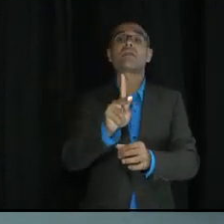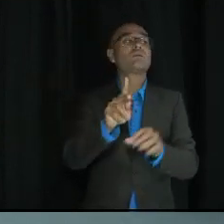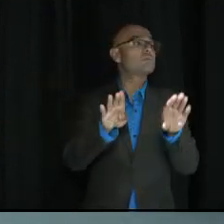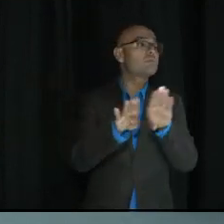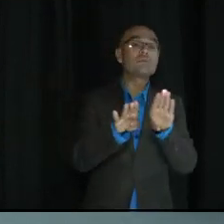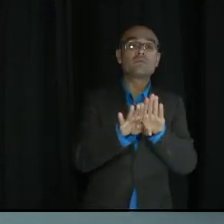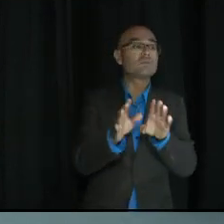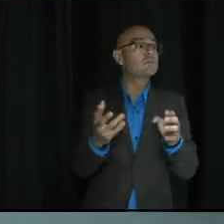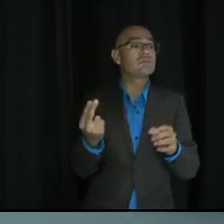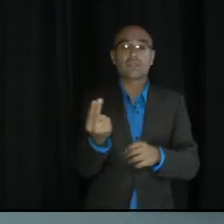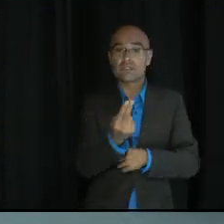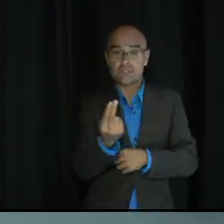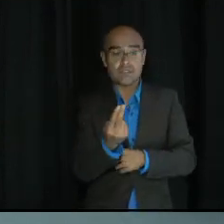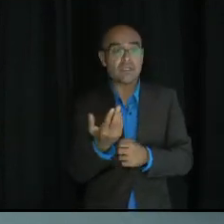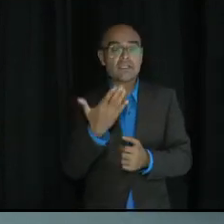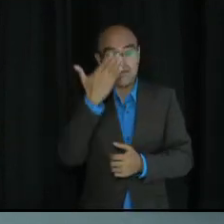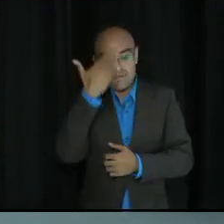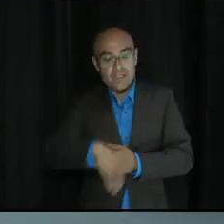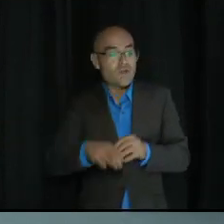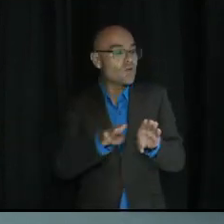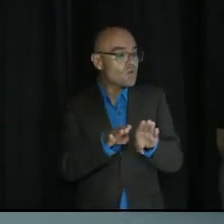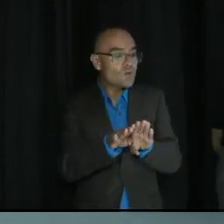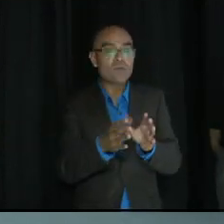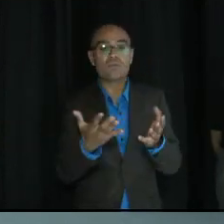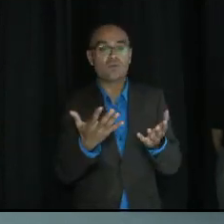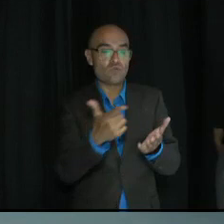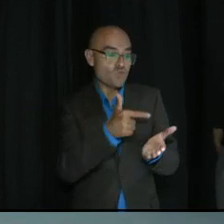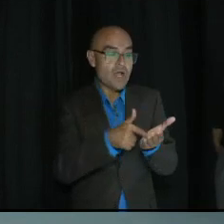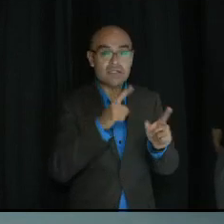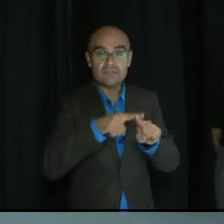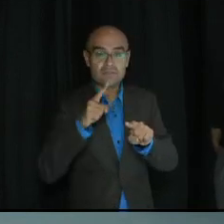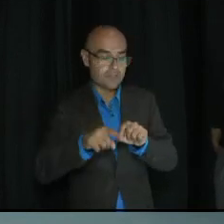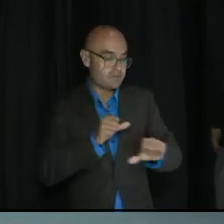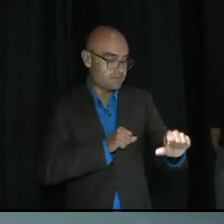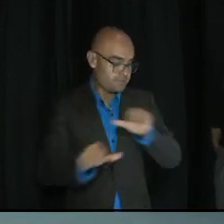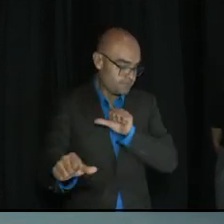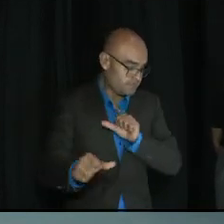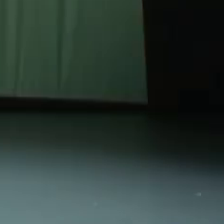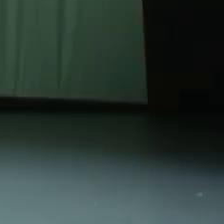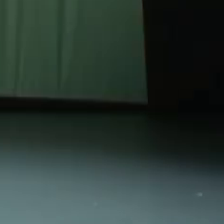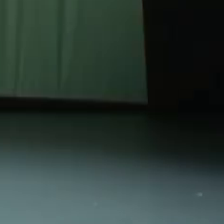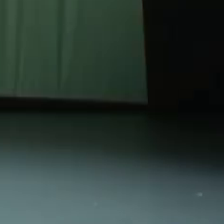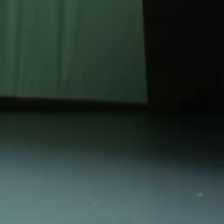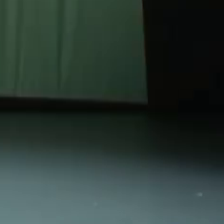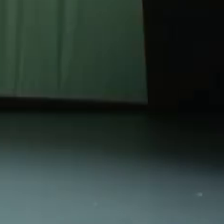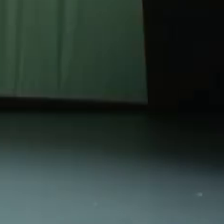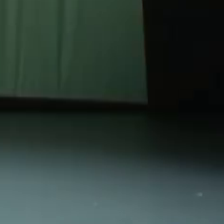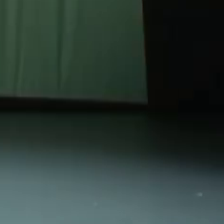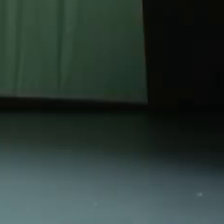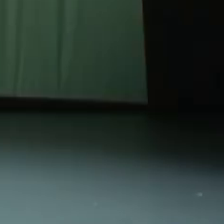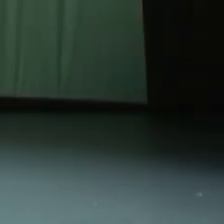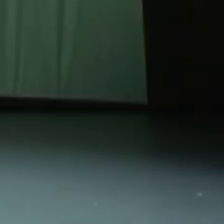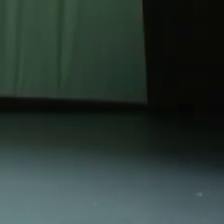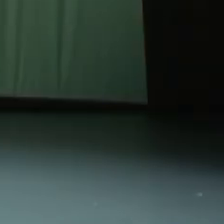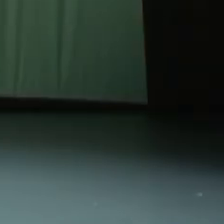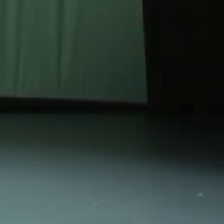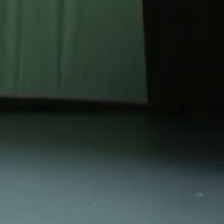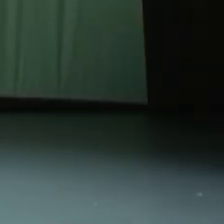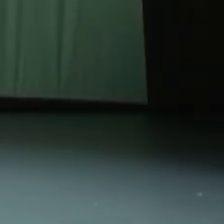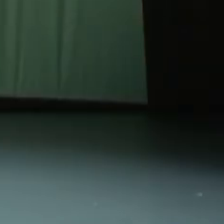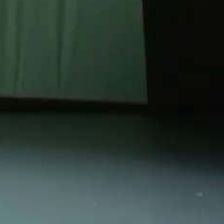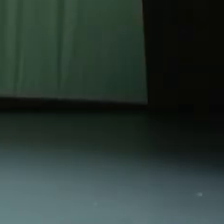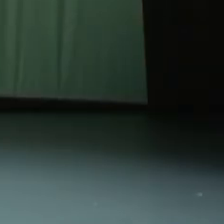cual todos hemos estado contribuyendo, cada quien desde su espacio, espacios públicos, espacios privados, las propias organizaciones que han jugado un